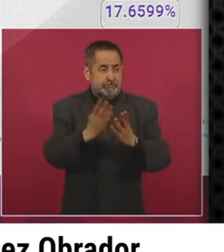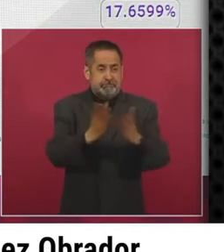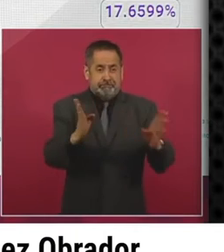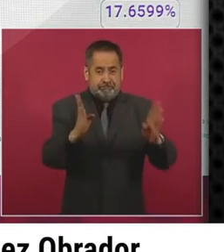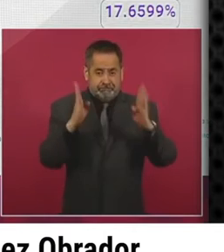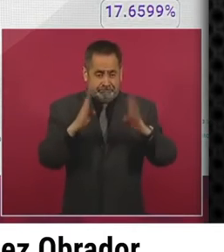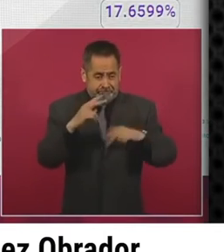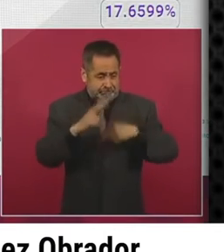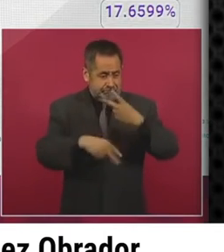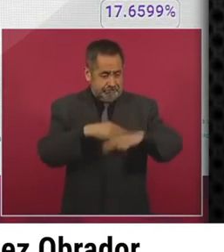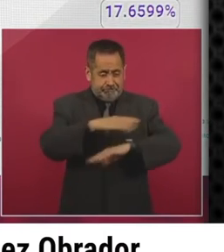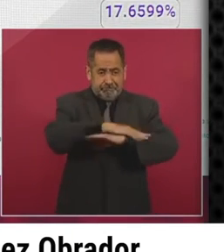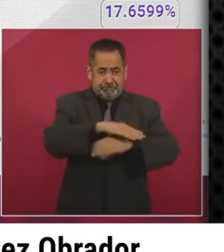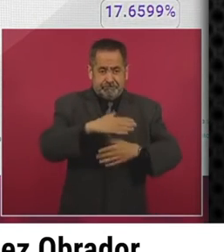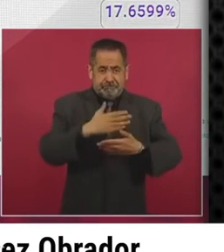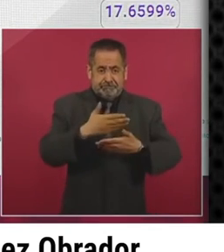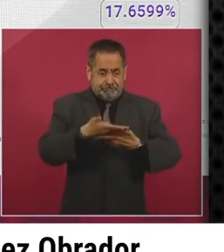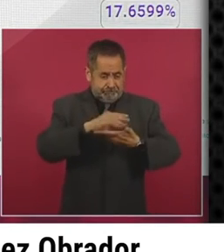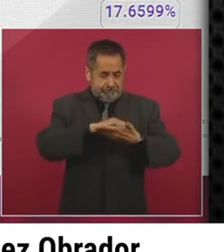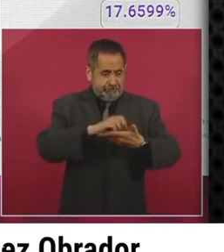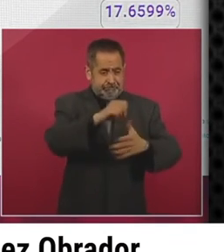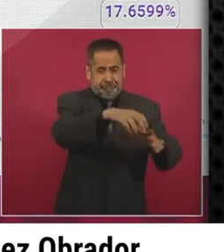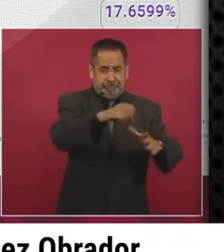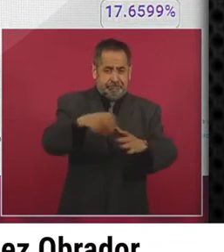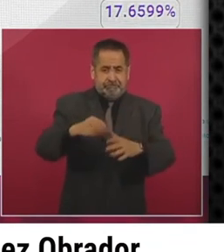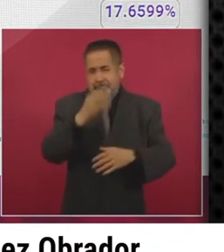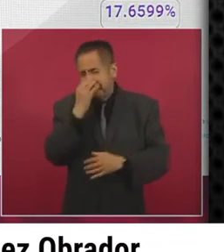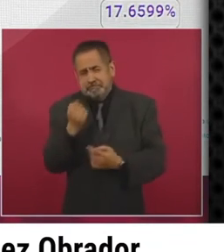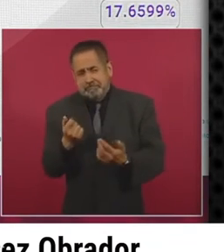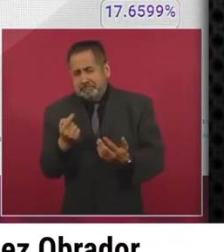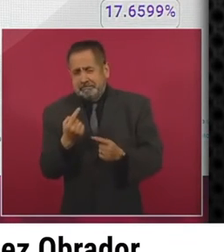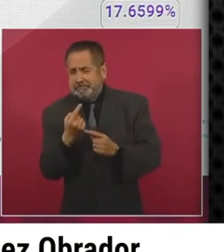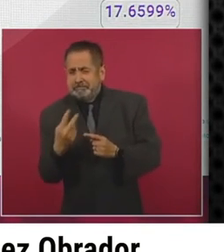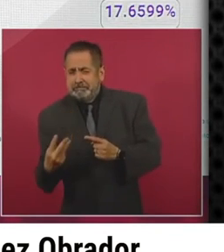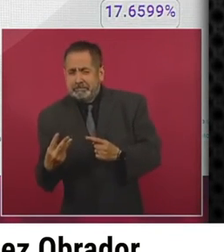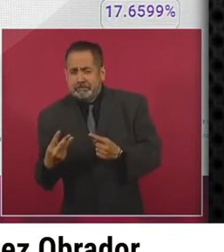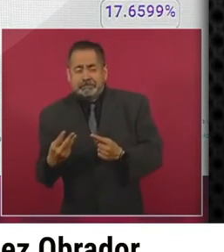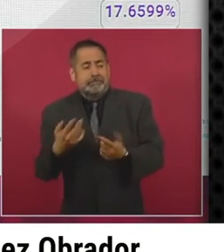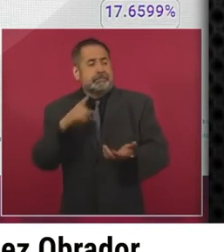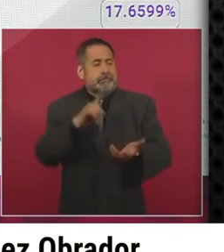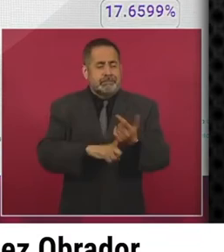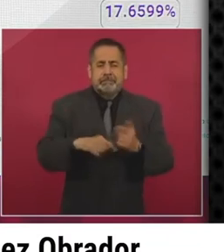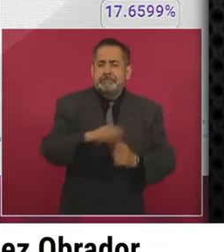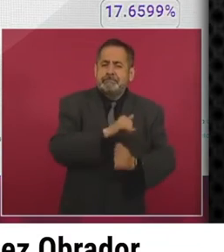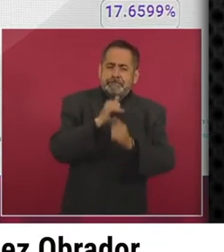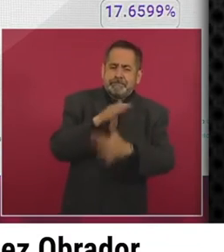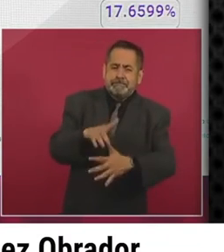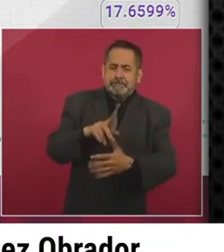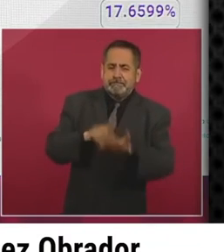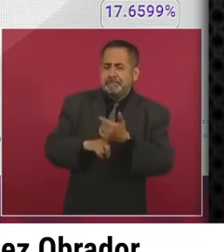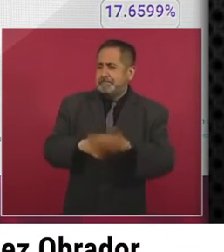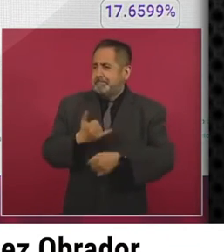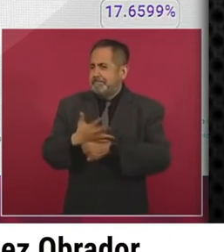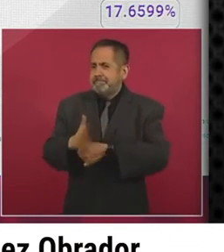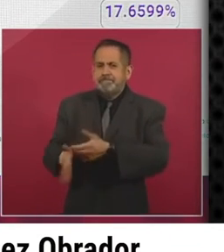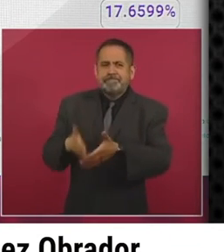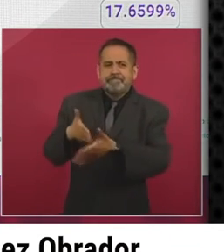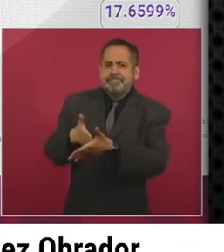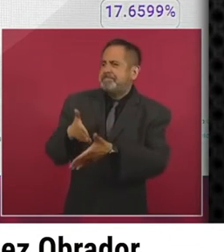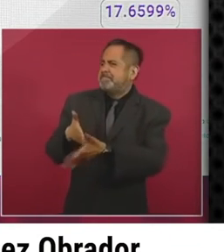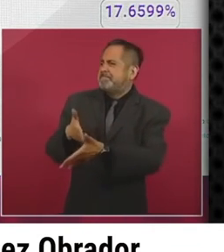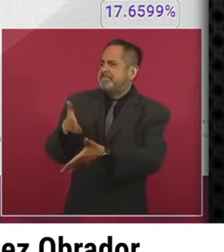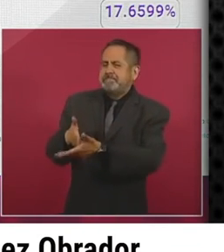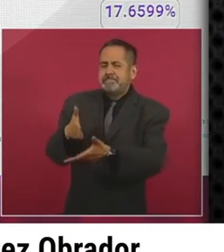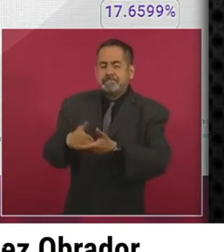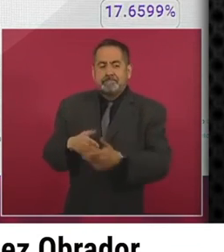participación ciudadana que hubo en guanajuato ya que 431.000 52 personas salieron a votar en las urnas ayer domingo que